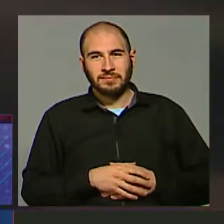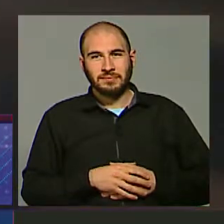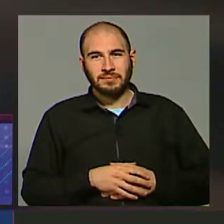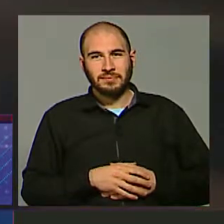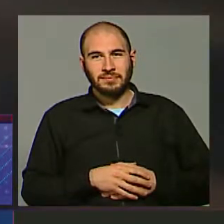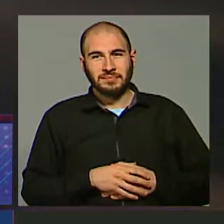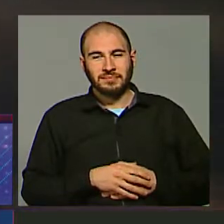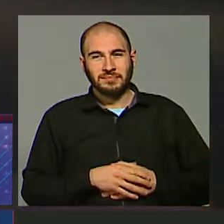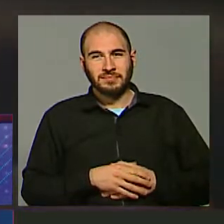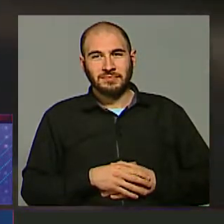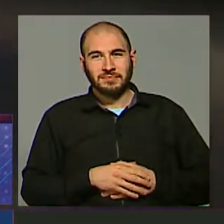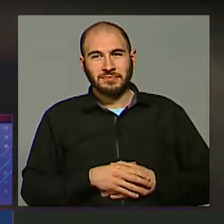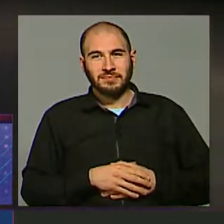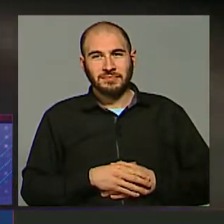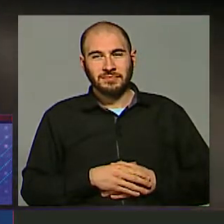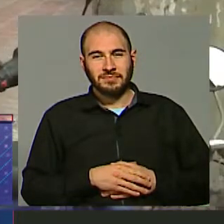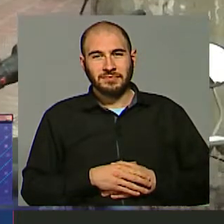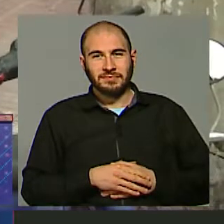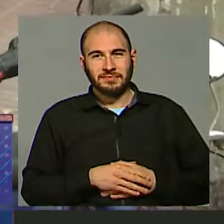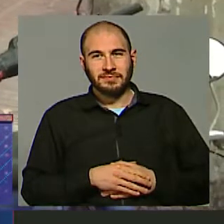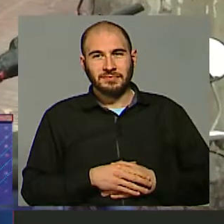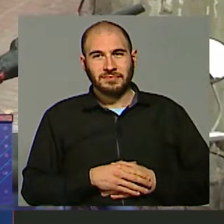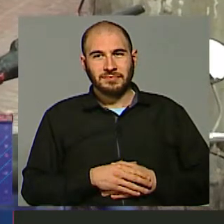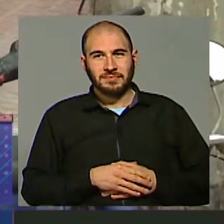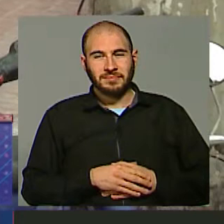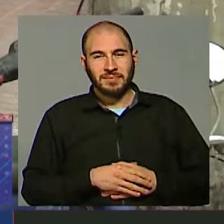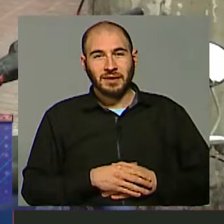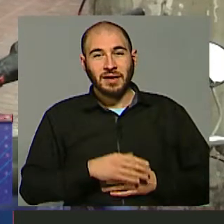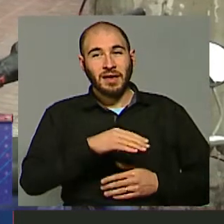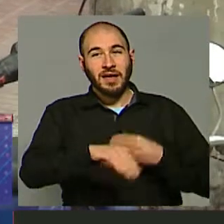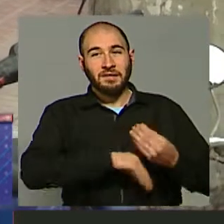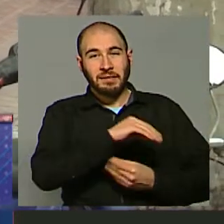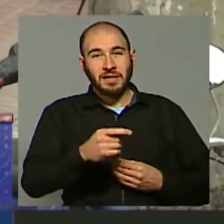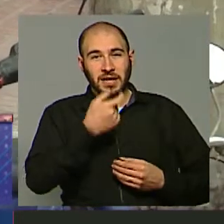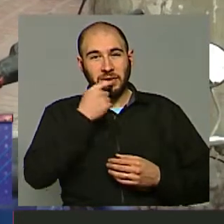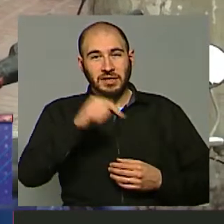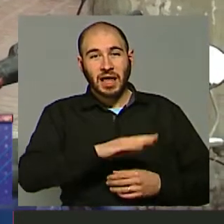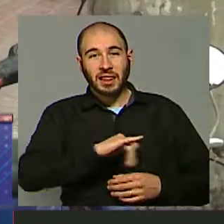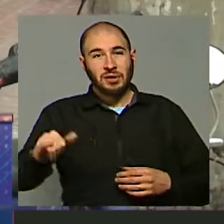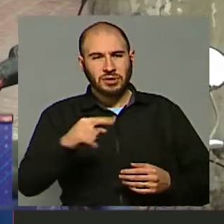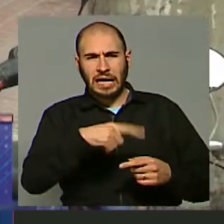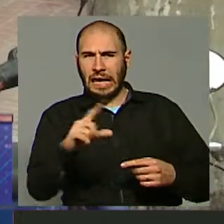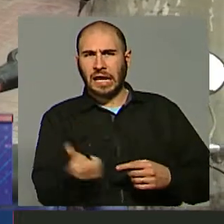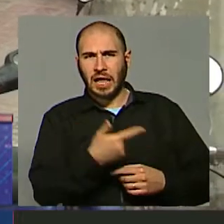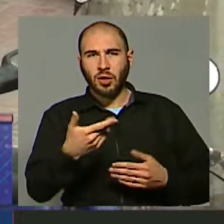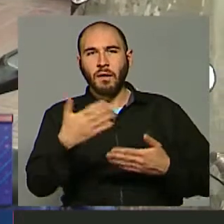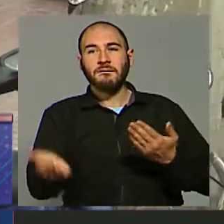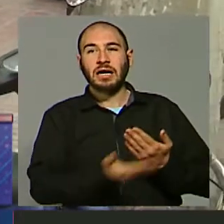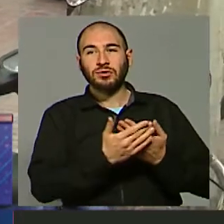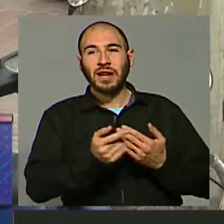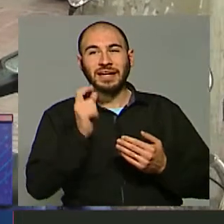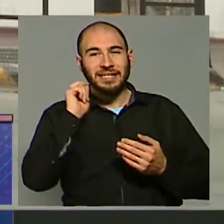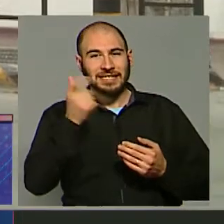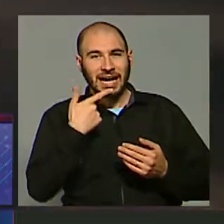Llegaron boletas de gas de hasta 10 mil pesos. Familias mendocinas denunciaron irregularidades en la facturación